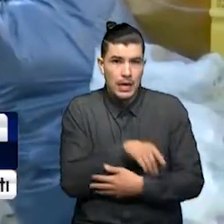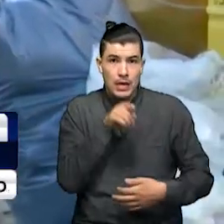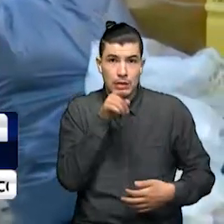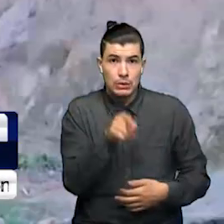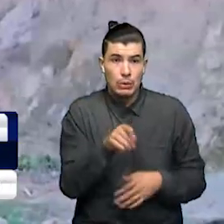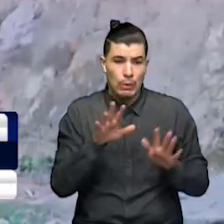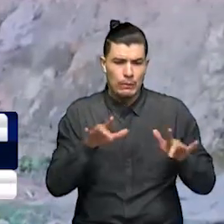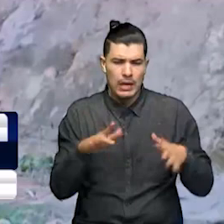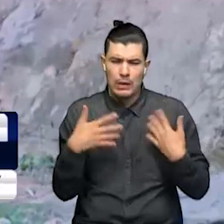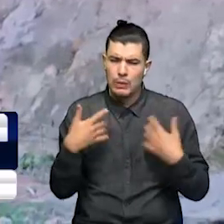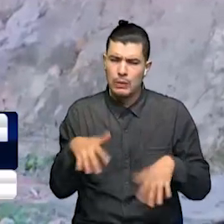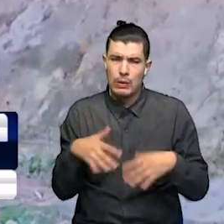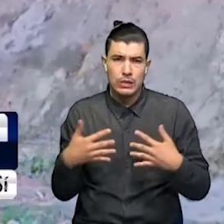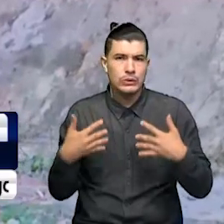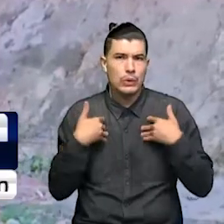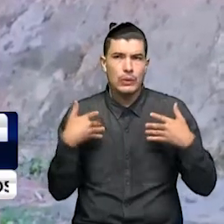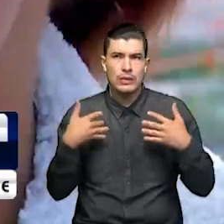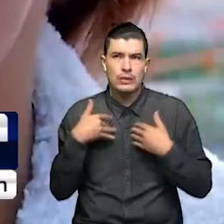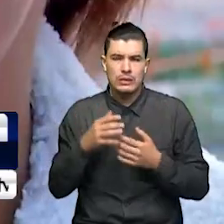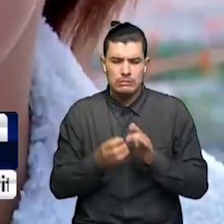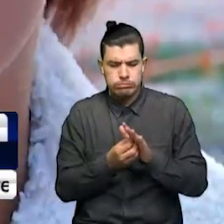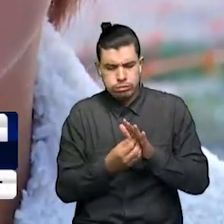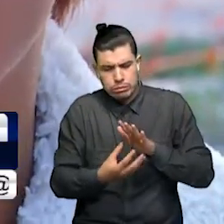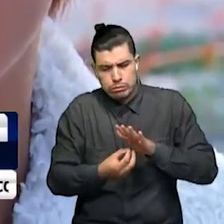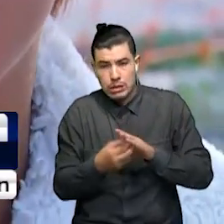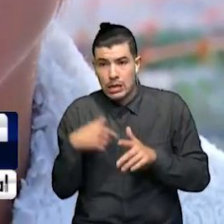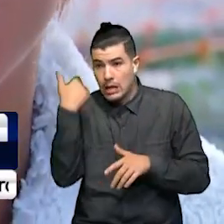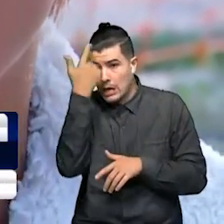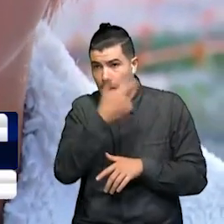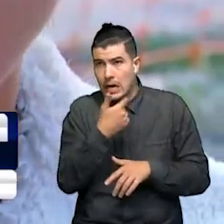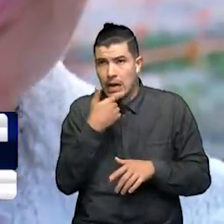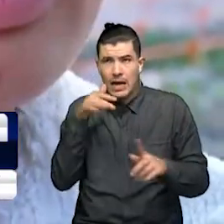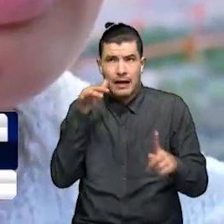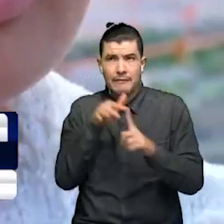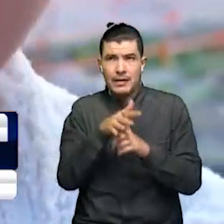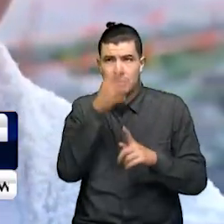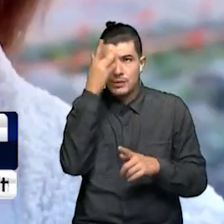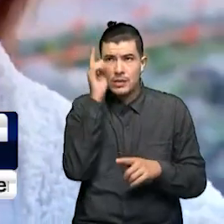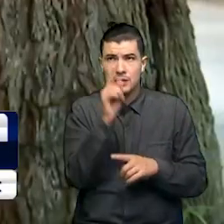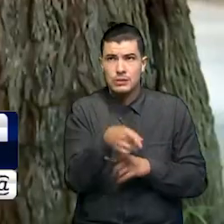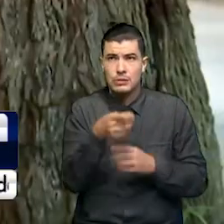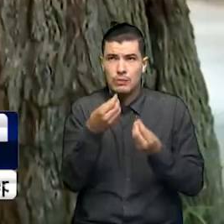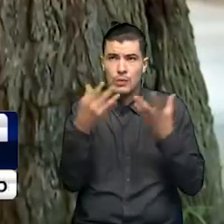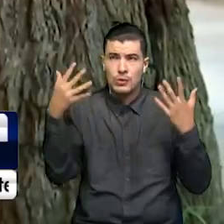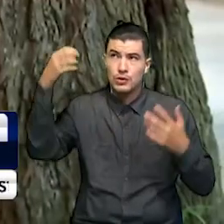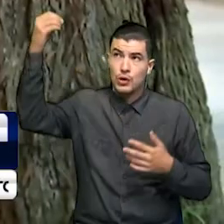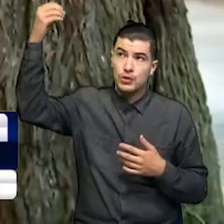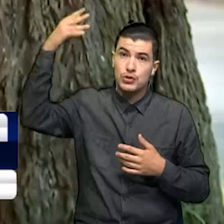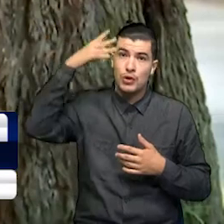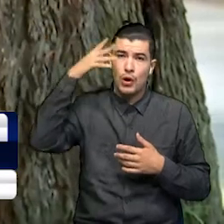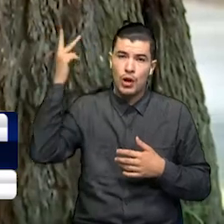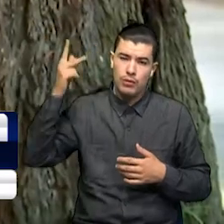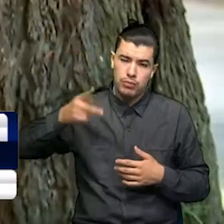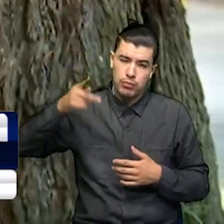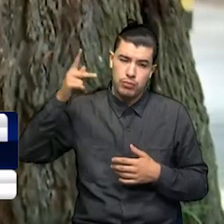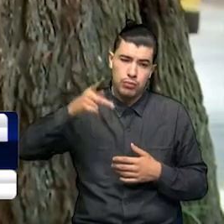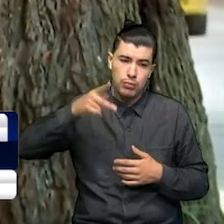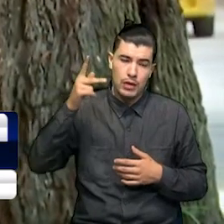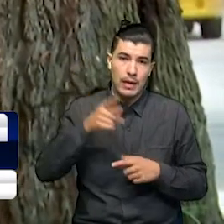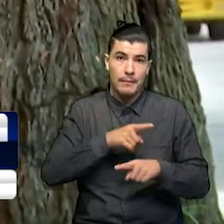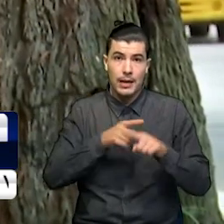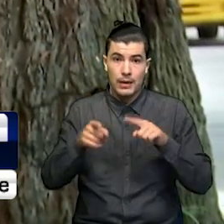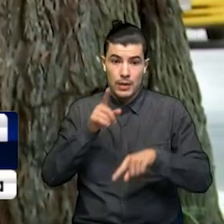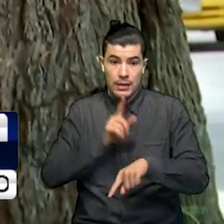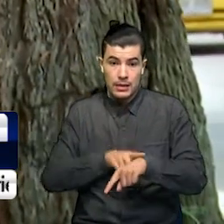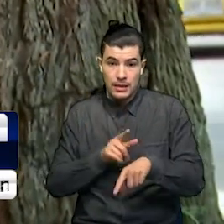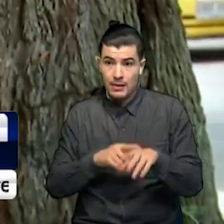pies bastante maltratados, ampollados, su rostro afectado por la exposición al sol debido a las largas caminatas, pero en horas